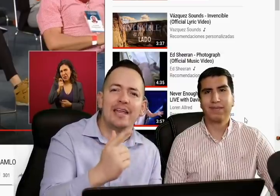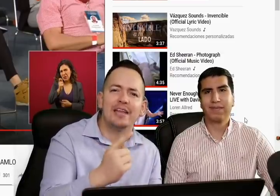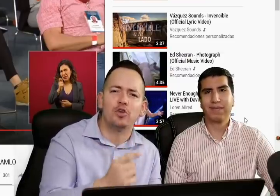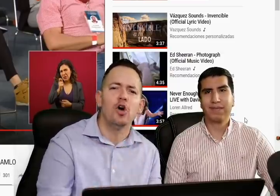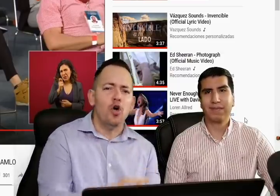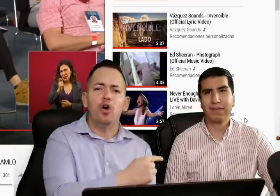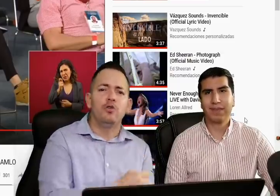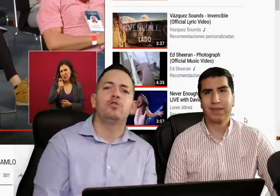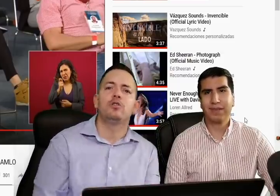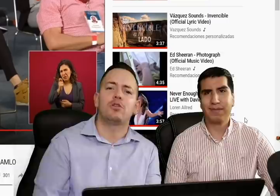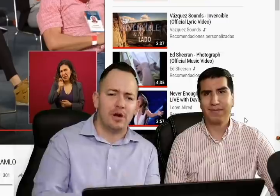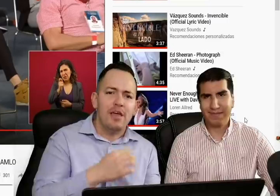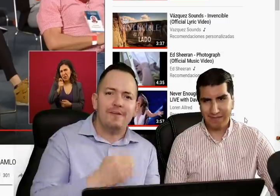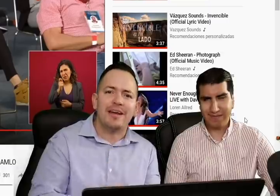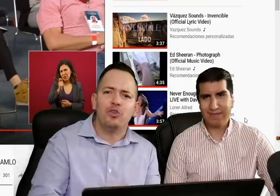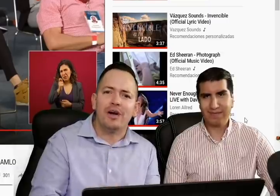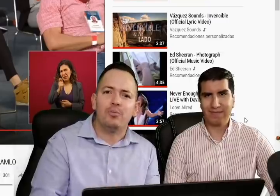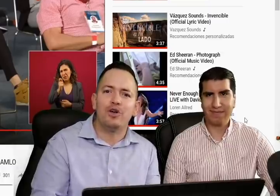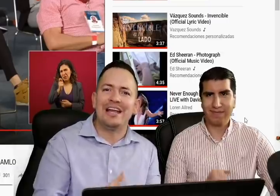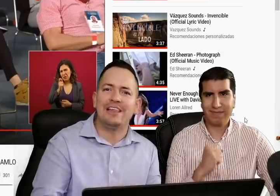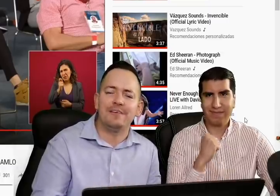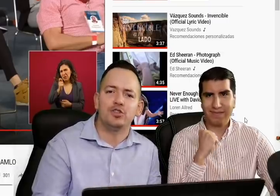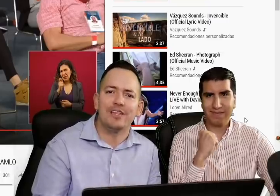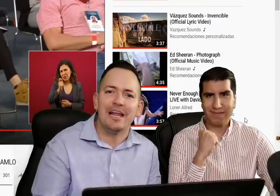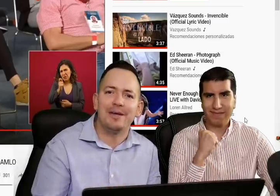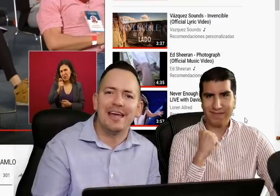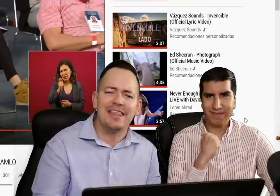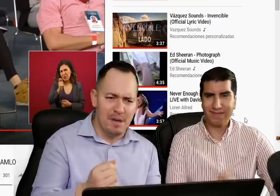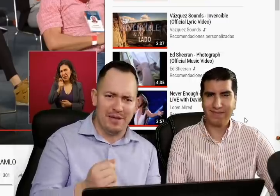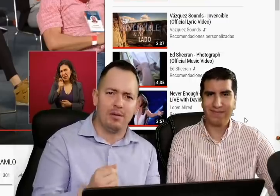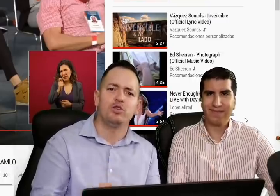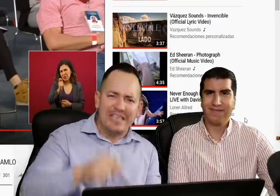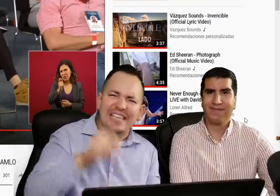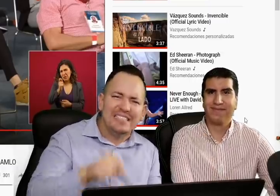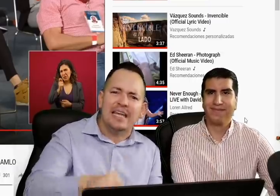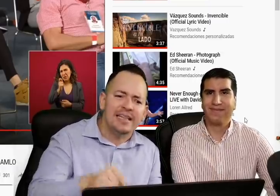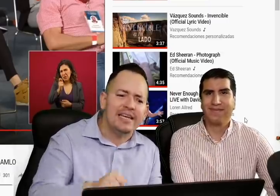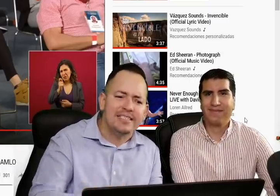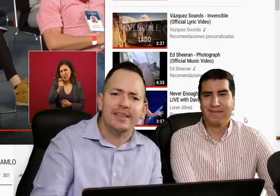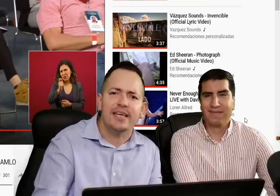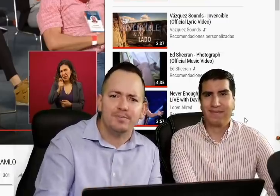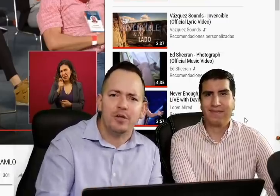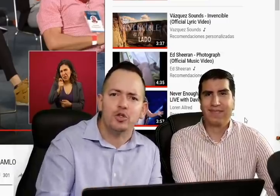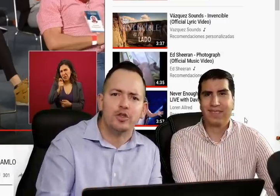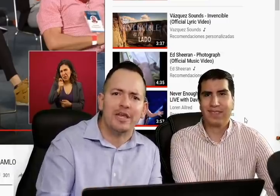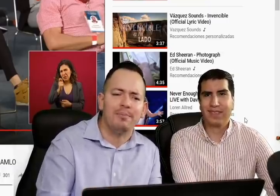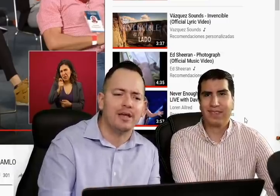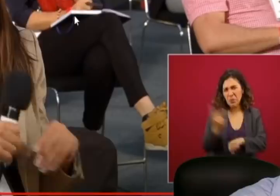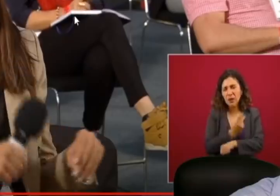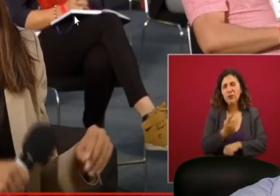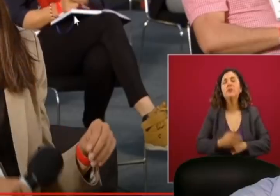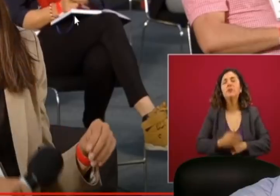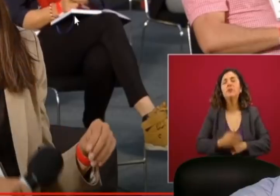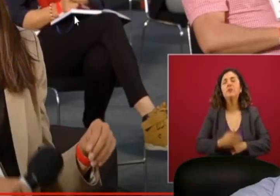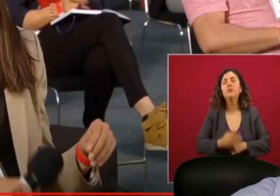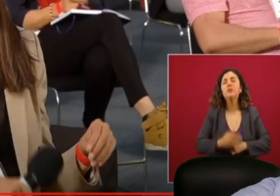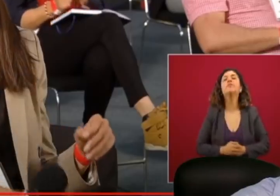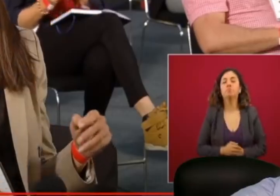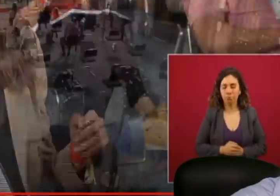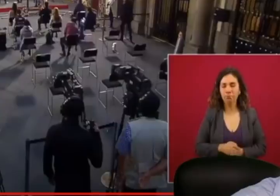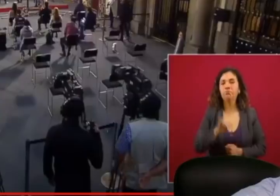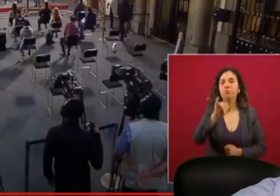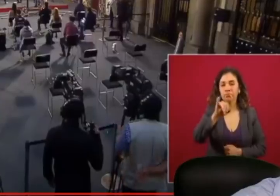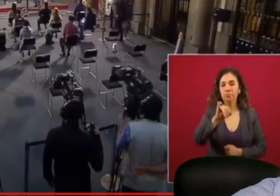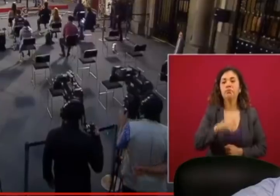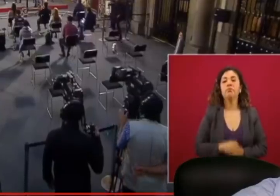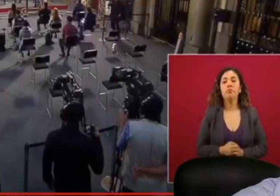Peña Nieto. Hoy junto con Fernando Carmona, el defensor de la verdad, veremos este interesante y espinoso tema. Te